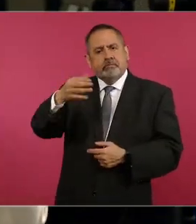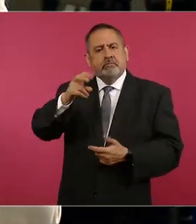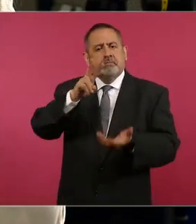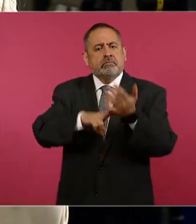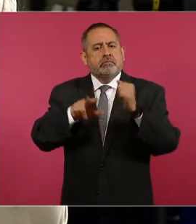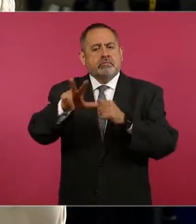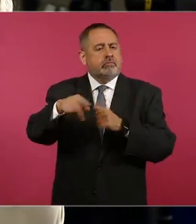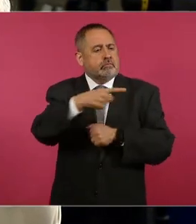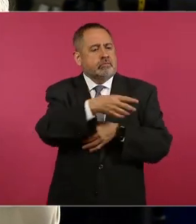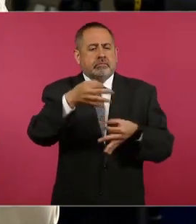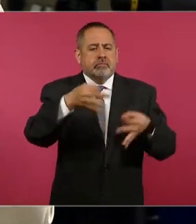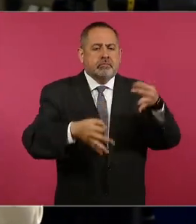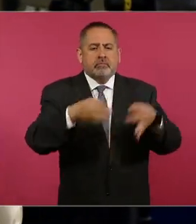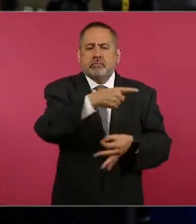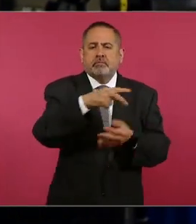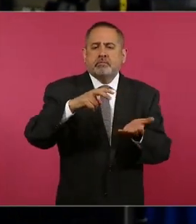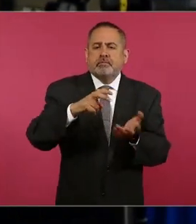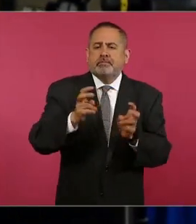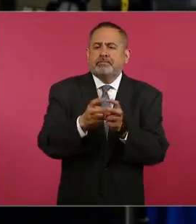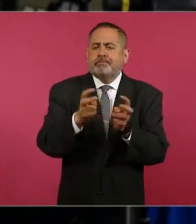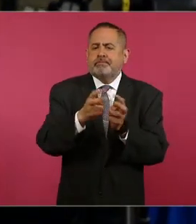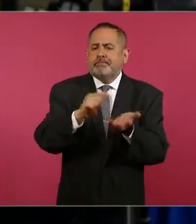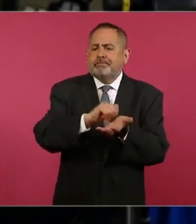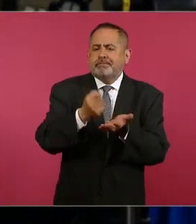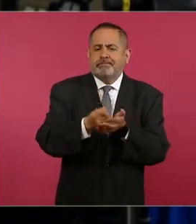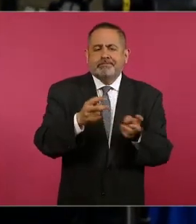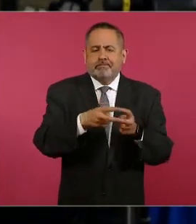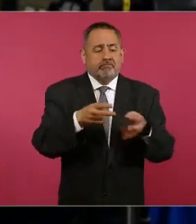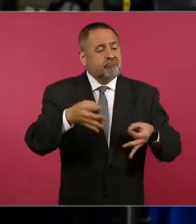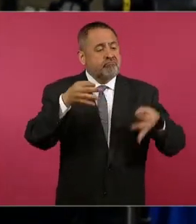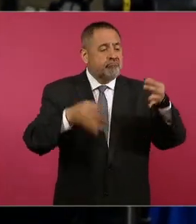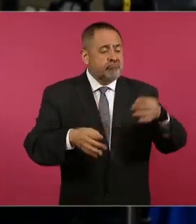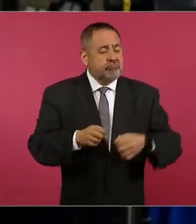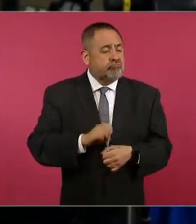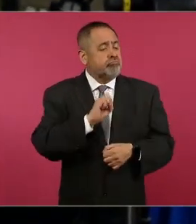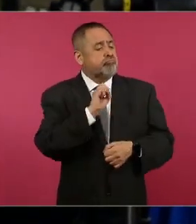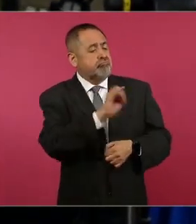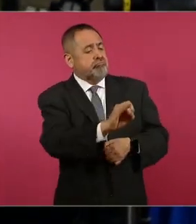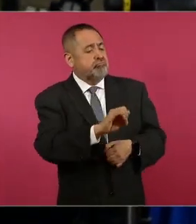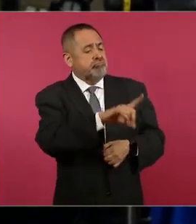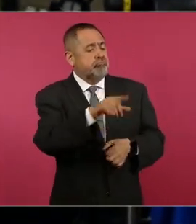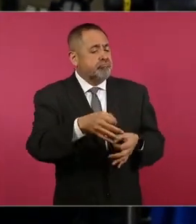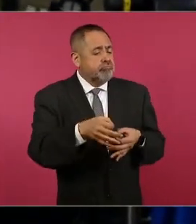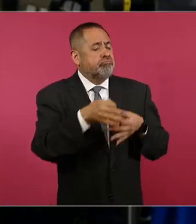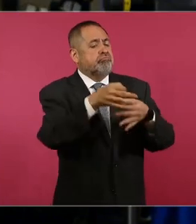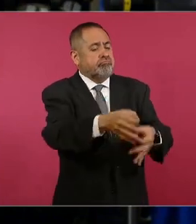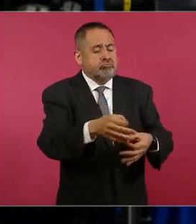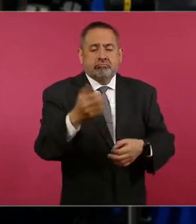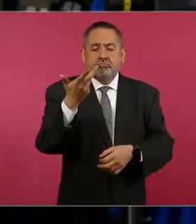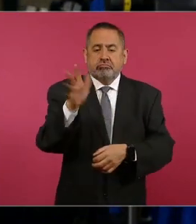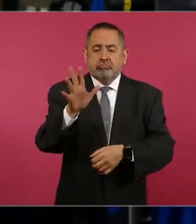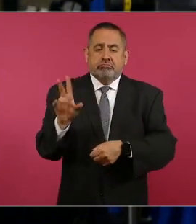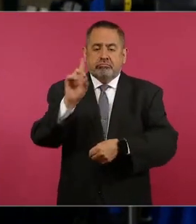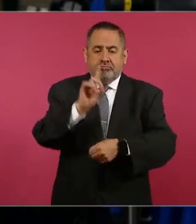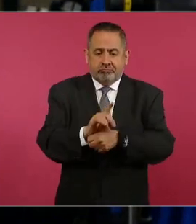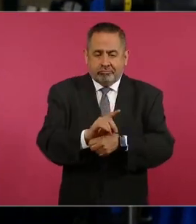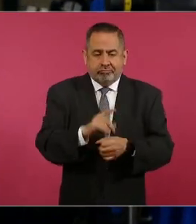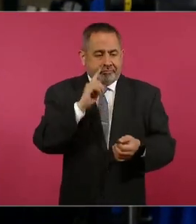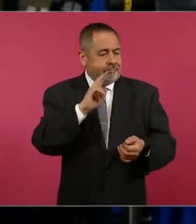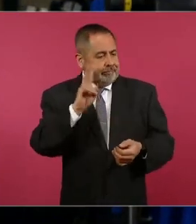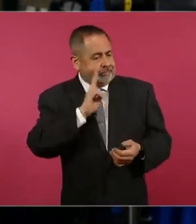este tribunal de Tamaulipas, en donde se le dio un plazo a la autoridad de 10 días para comprobar que